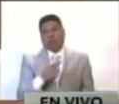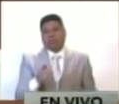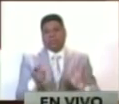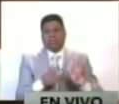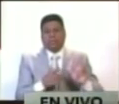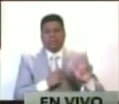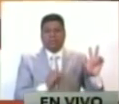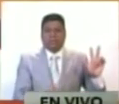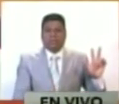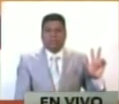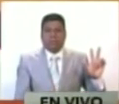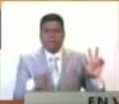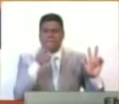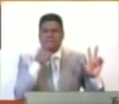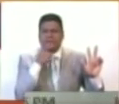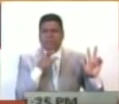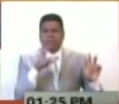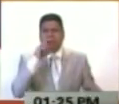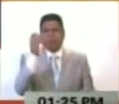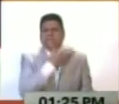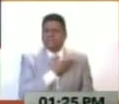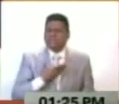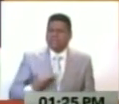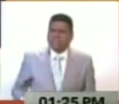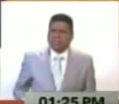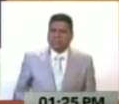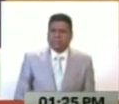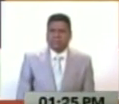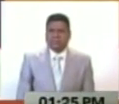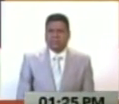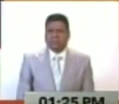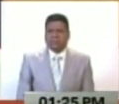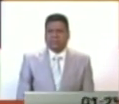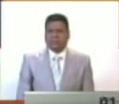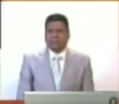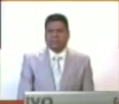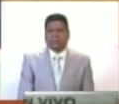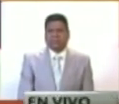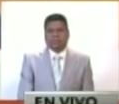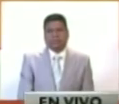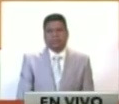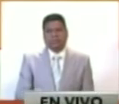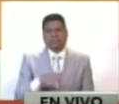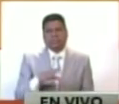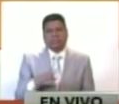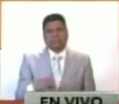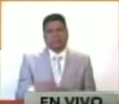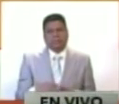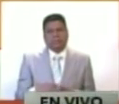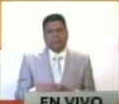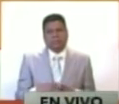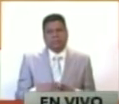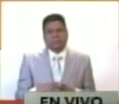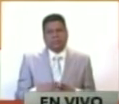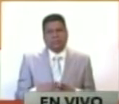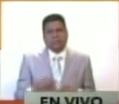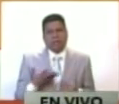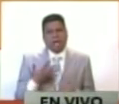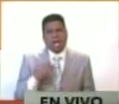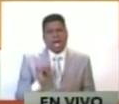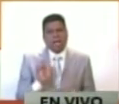le preguntábamos al presidente Maduro si al margen de las posturas parece que irreconciliables entre ustedes, ¿hay alguna